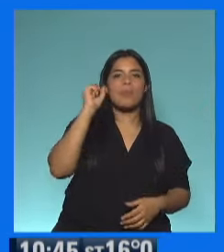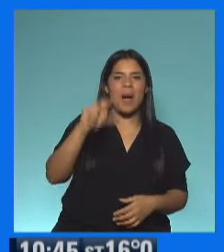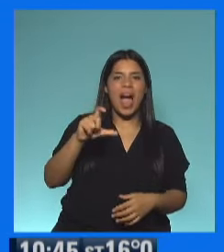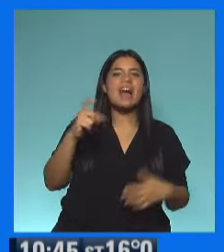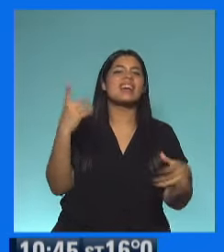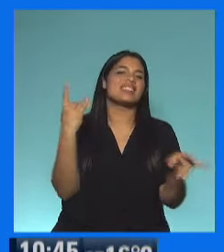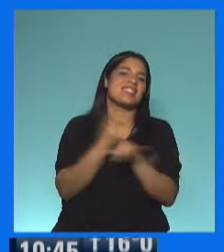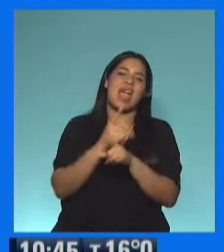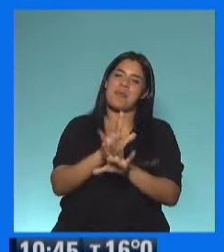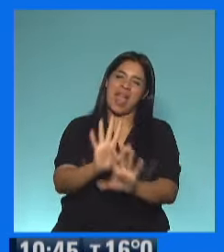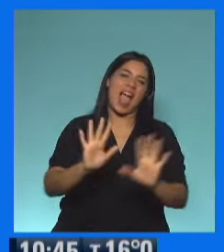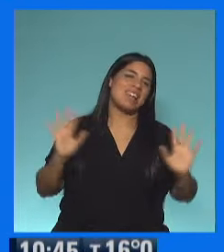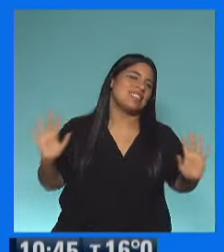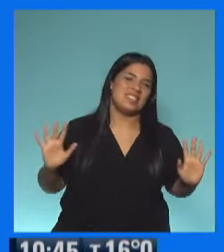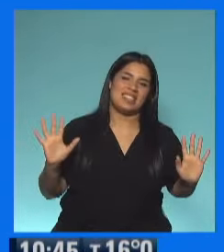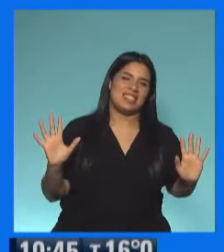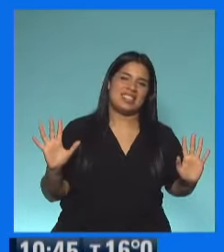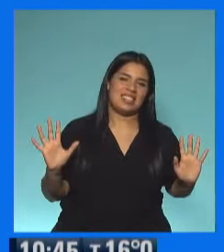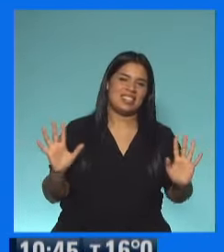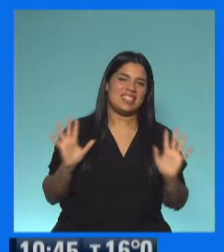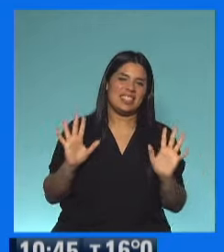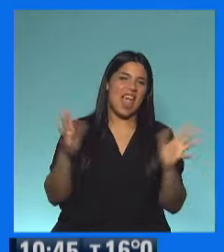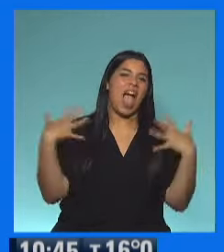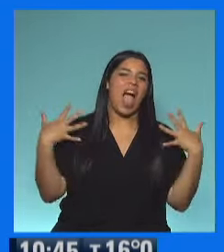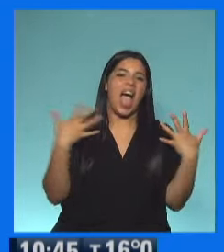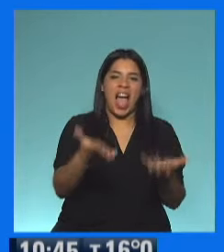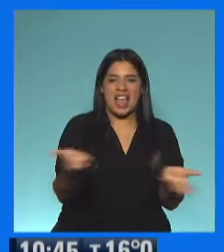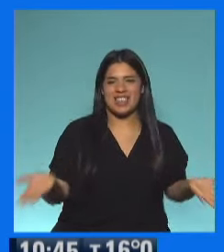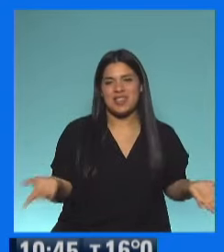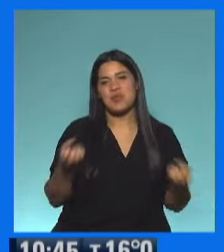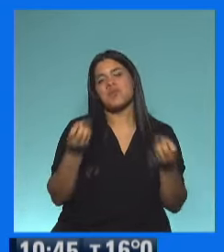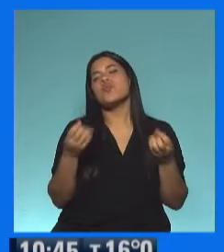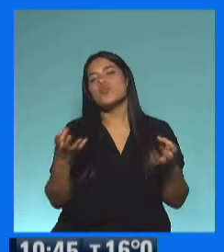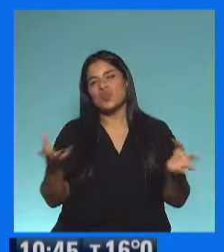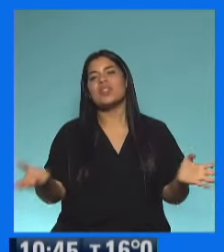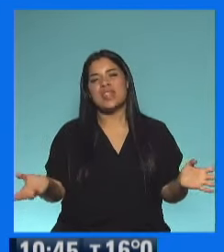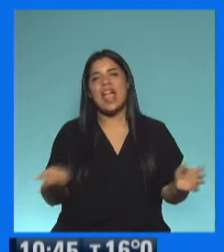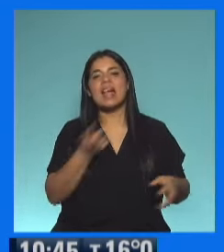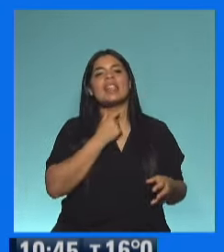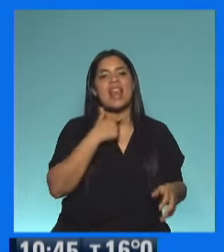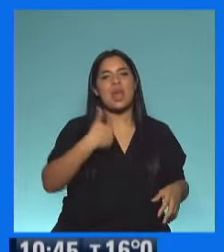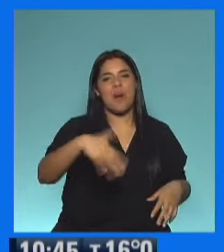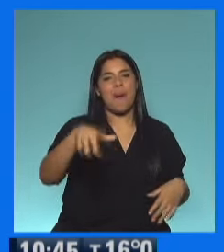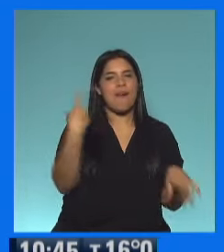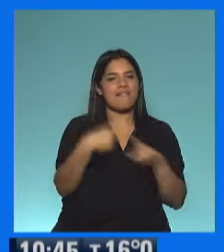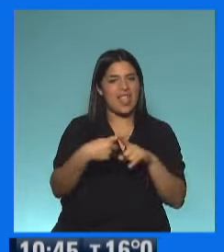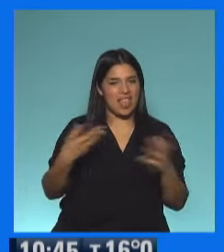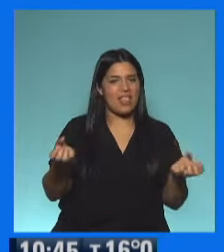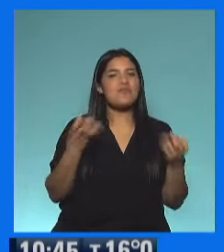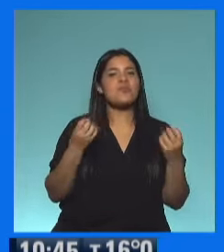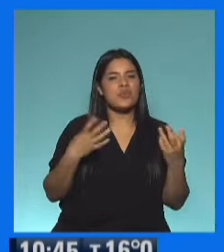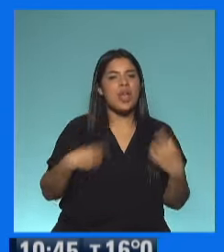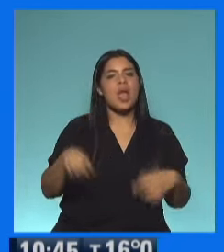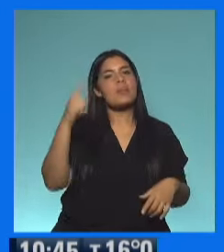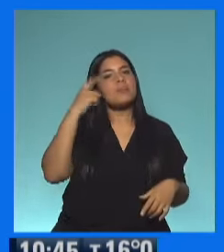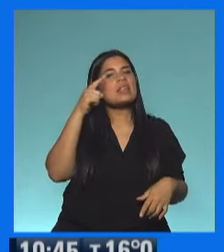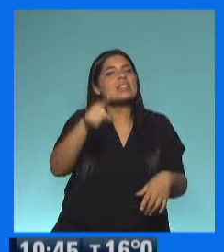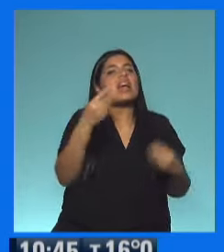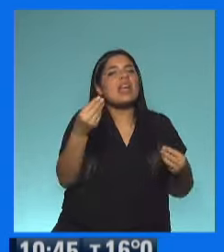siempre. El rey del disfraz. Esa es una actitud de alguien que está pensando que quiere que el carnaval siga hasta fin de año. La actitud es verdad, pero no lo pero no sabemos qué está